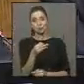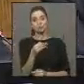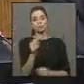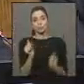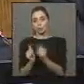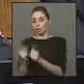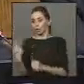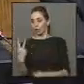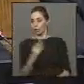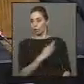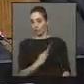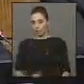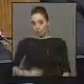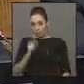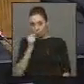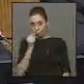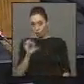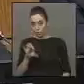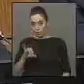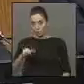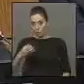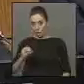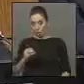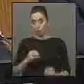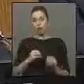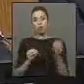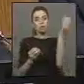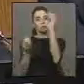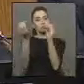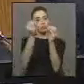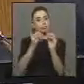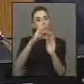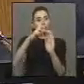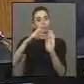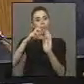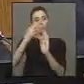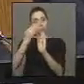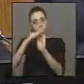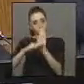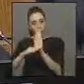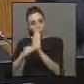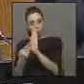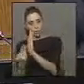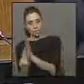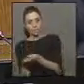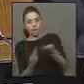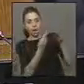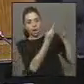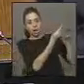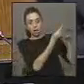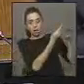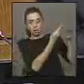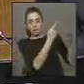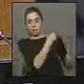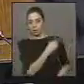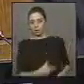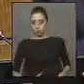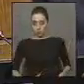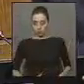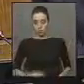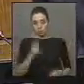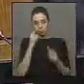con el diputado Espejo, estamos preparando una propuesta al Ejecutivo para que se haga un